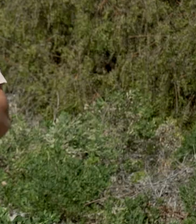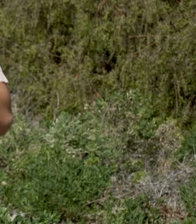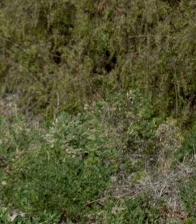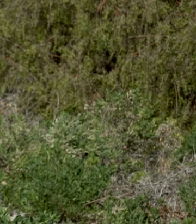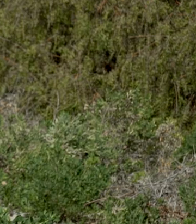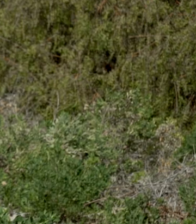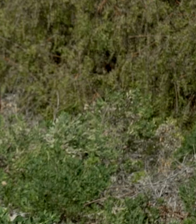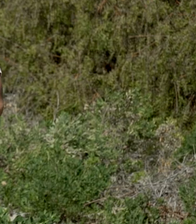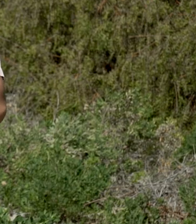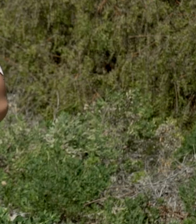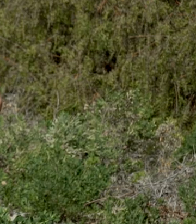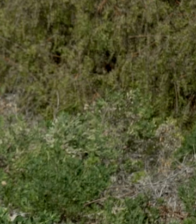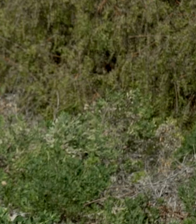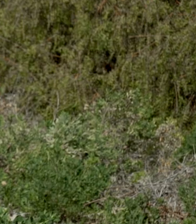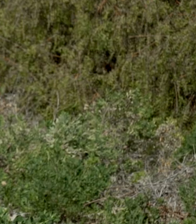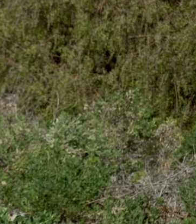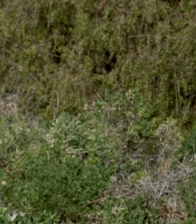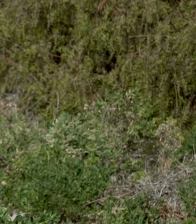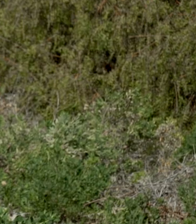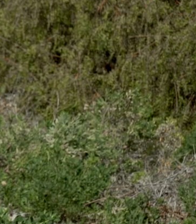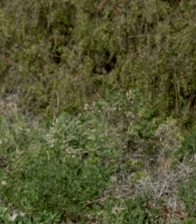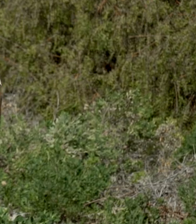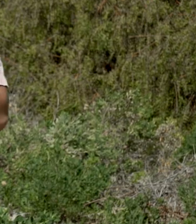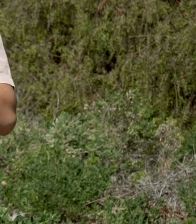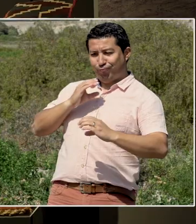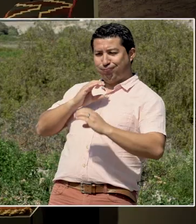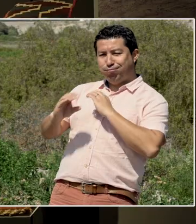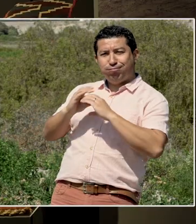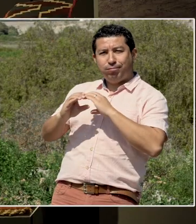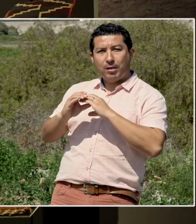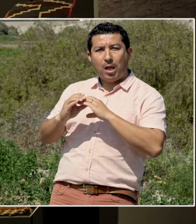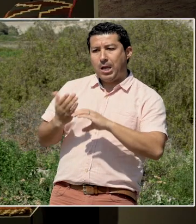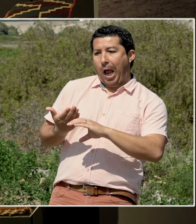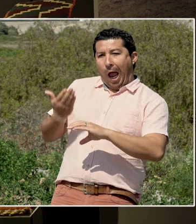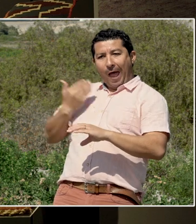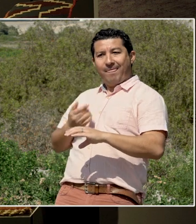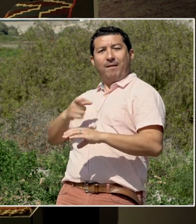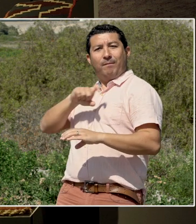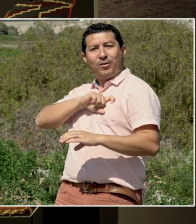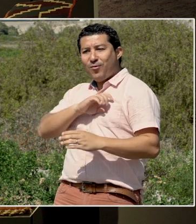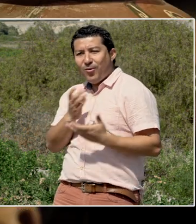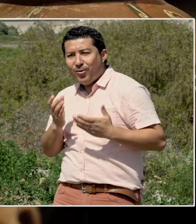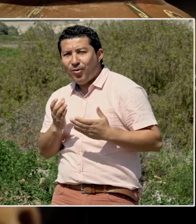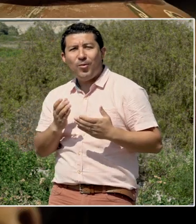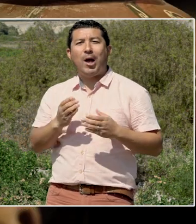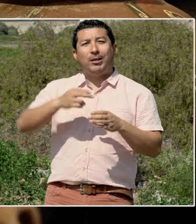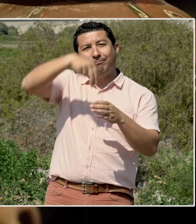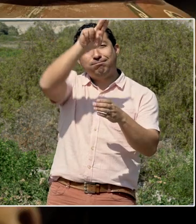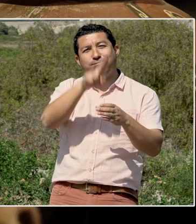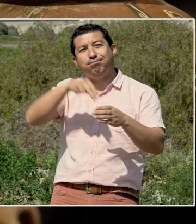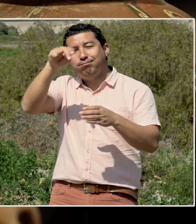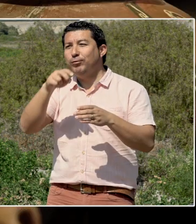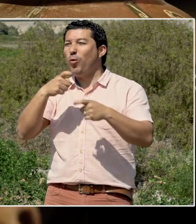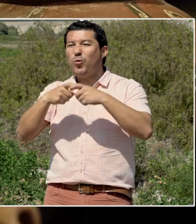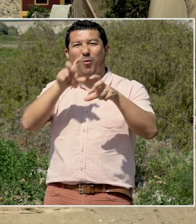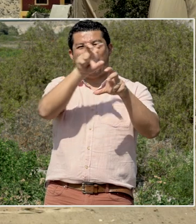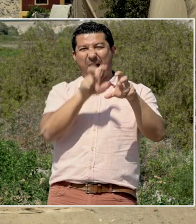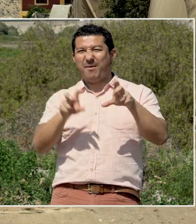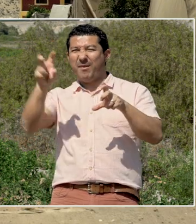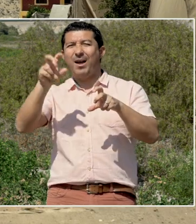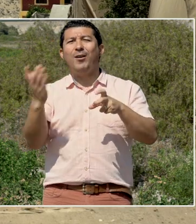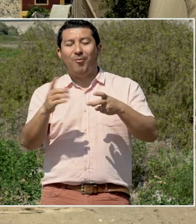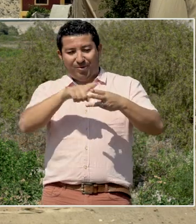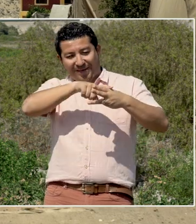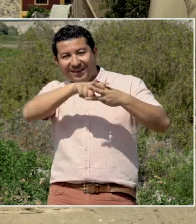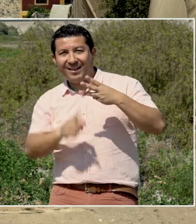el arte rupestre fue una manera de comunicación para las sociedades prehispánicas así a